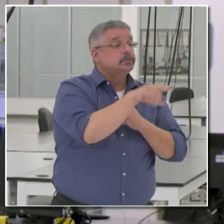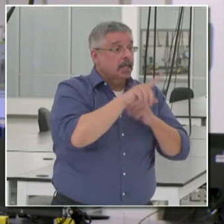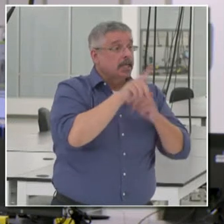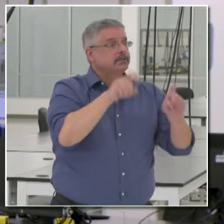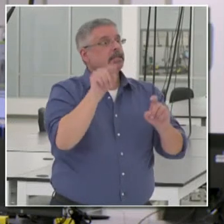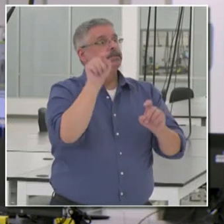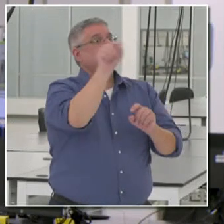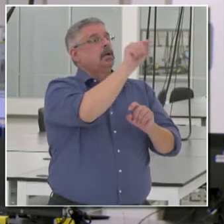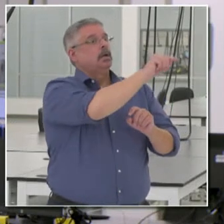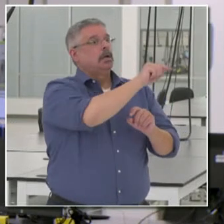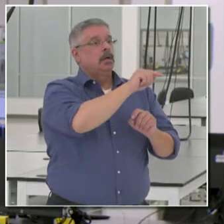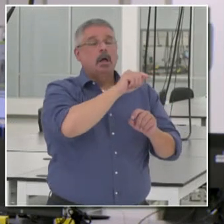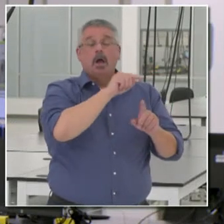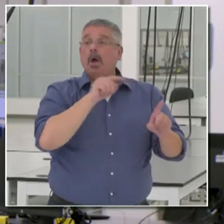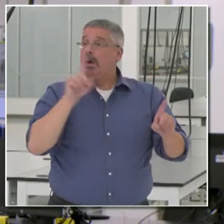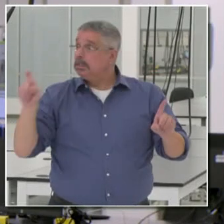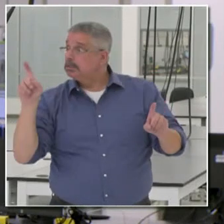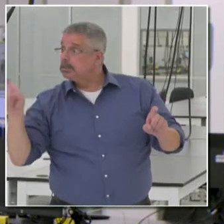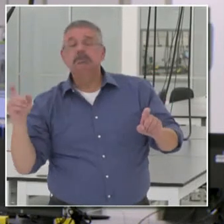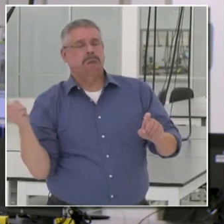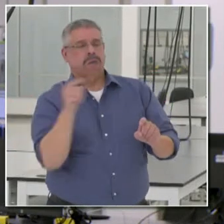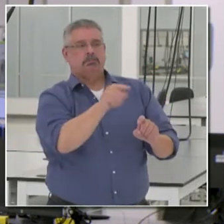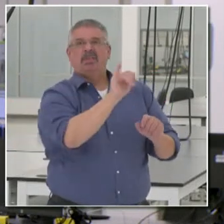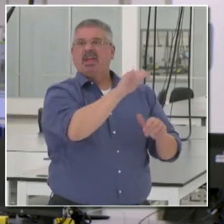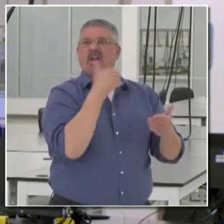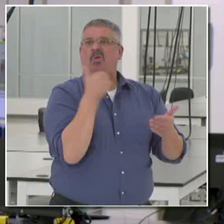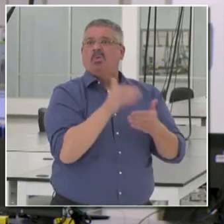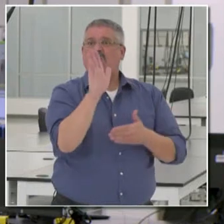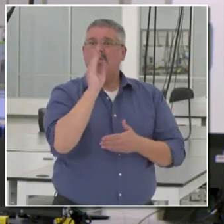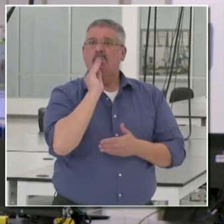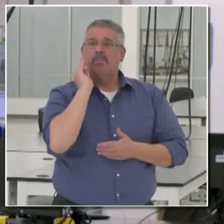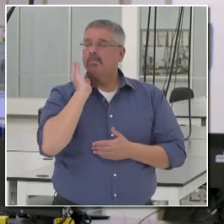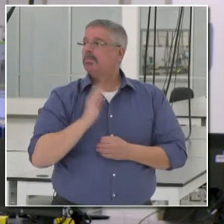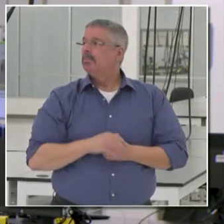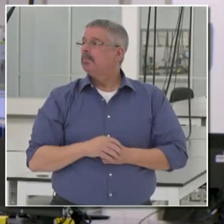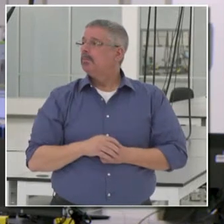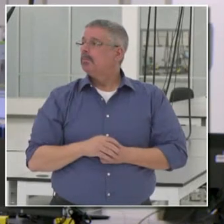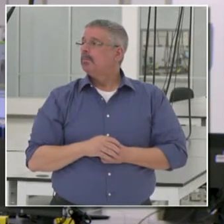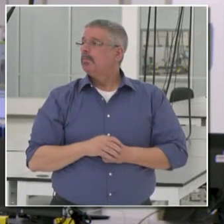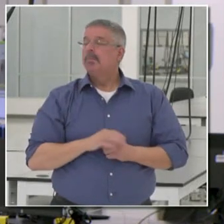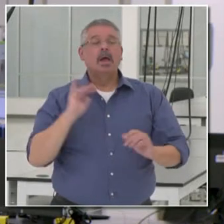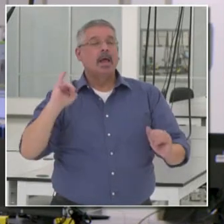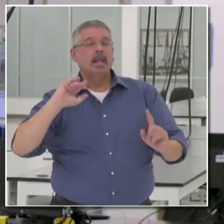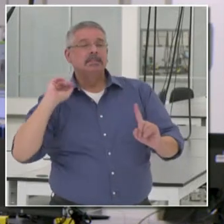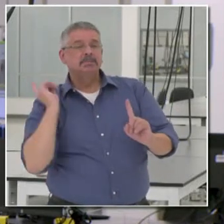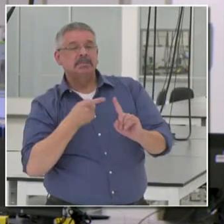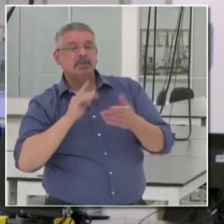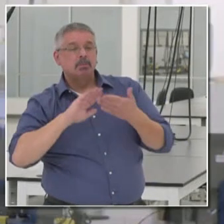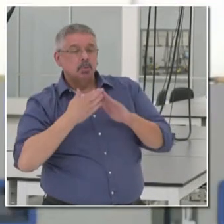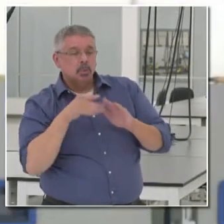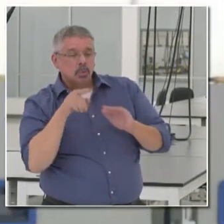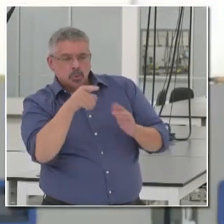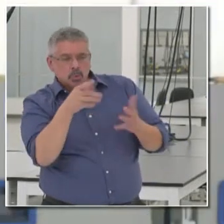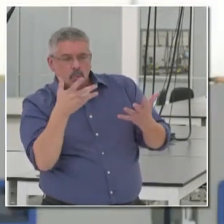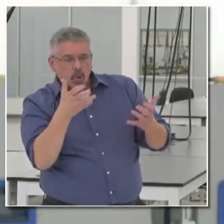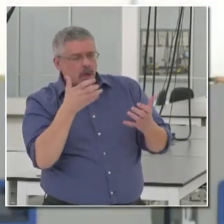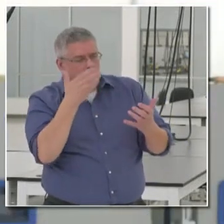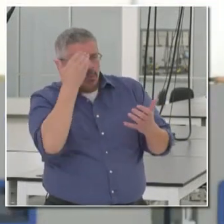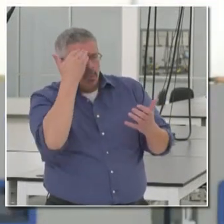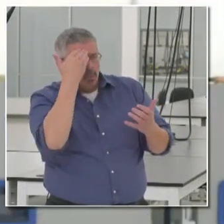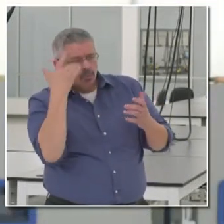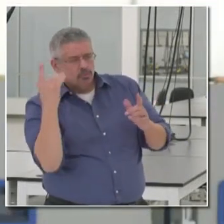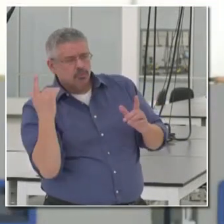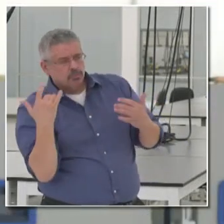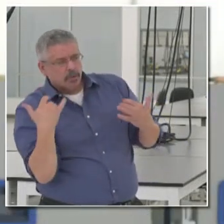para que tengamos pruebas disponibles en todos lados donde la gente necesite pruebas gracias por esa pregunta hay alguna